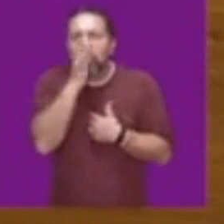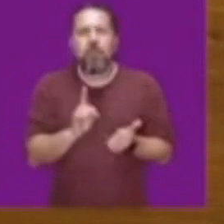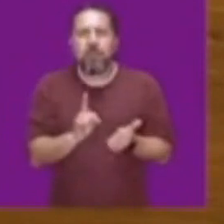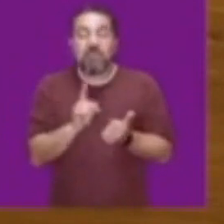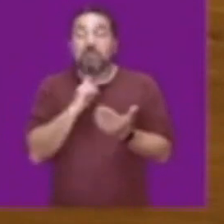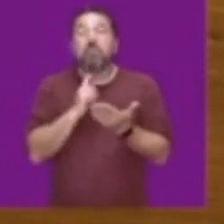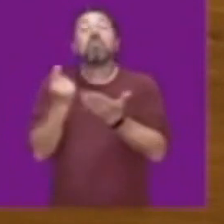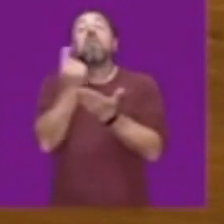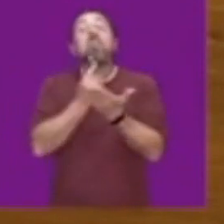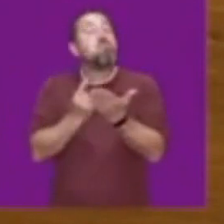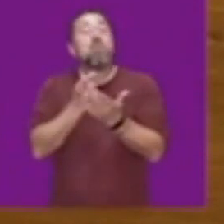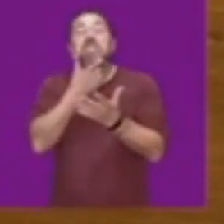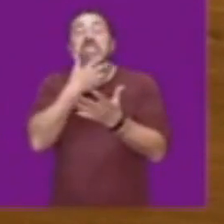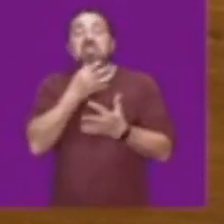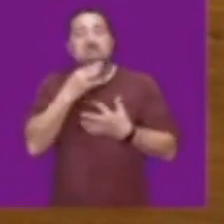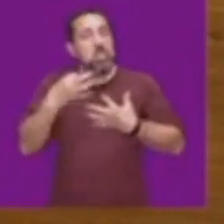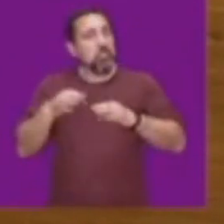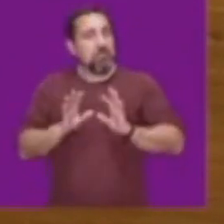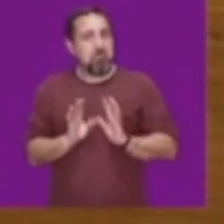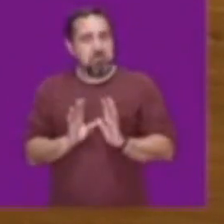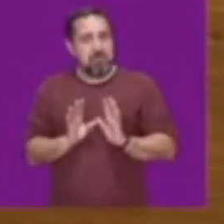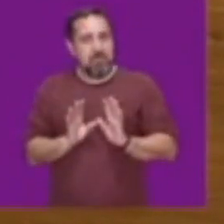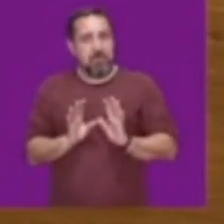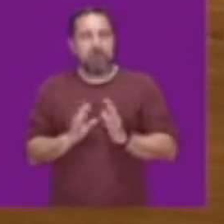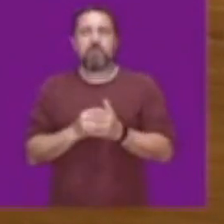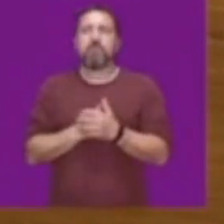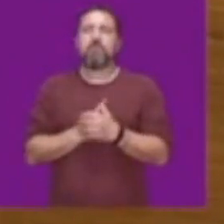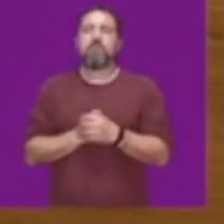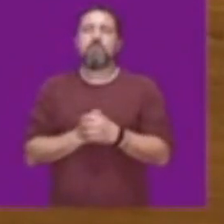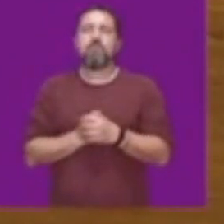os preocupéis. El dibujo, sencillo y simple.